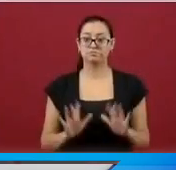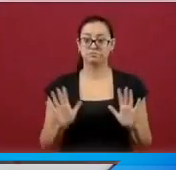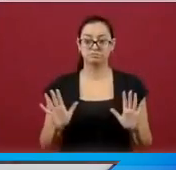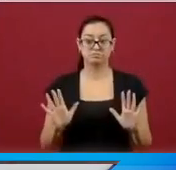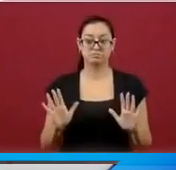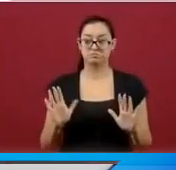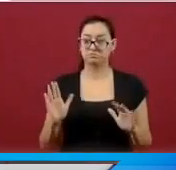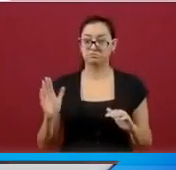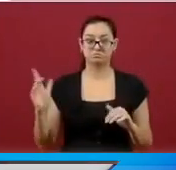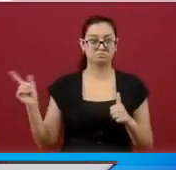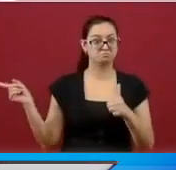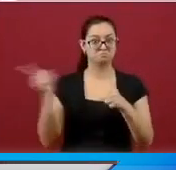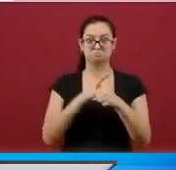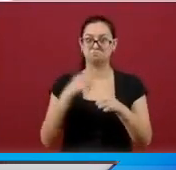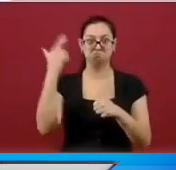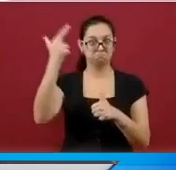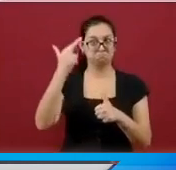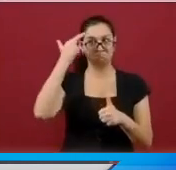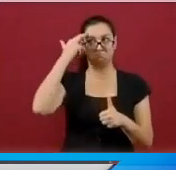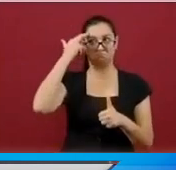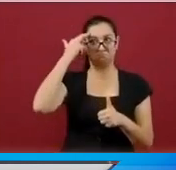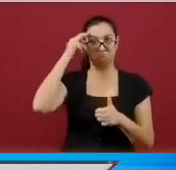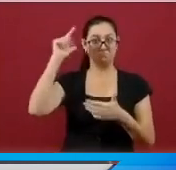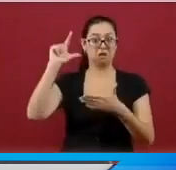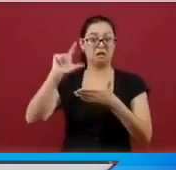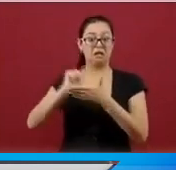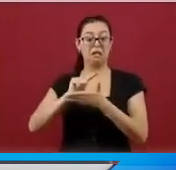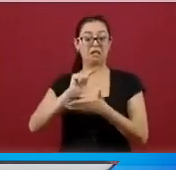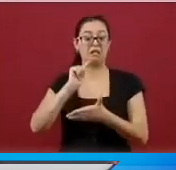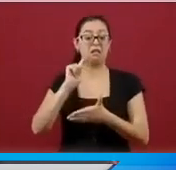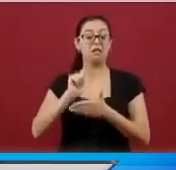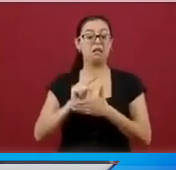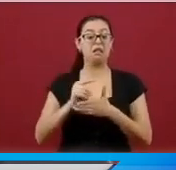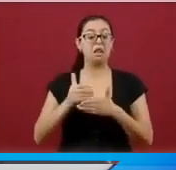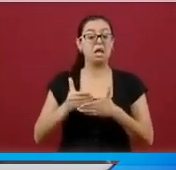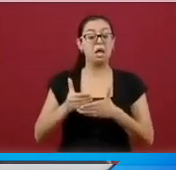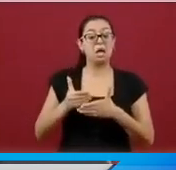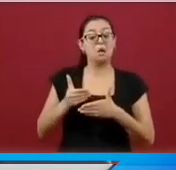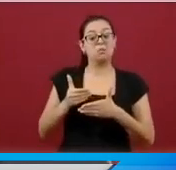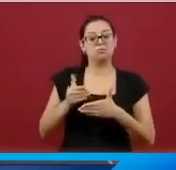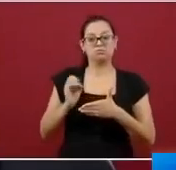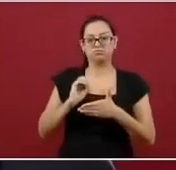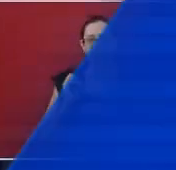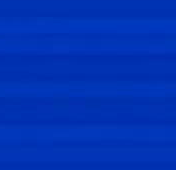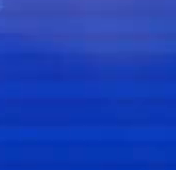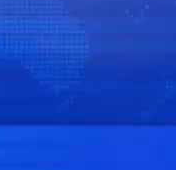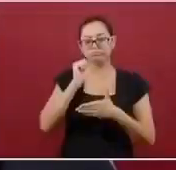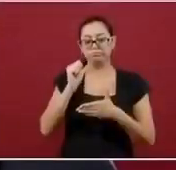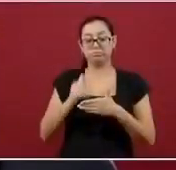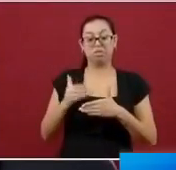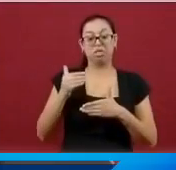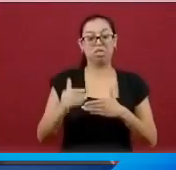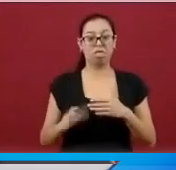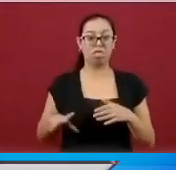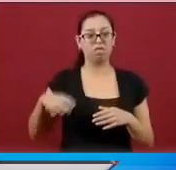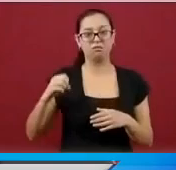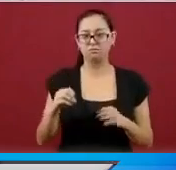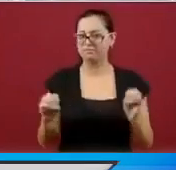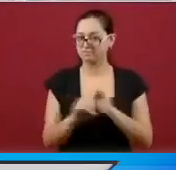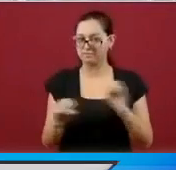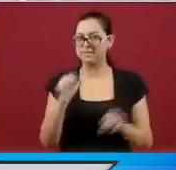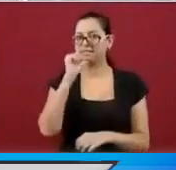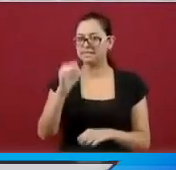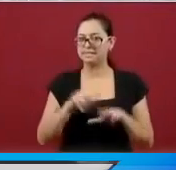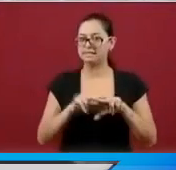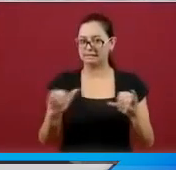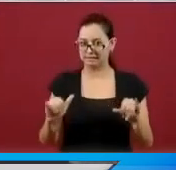la máxima de que al margen de la ley, nada, y por encima de la ley, nadie. Los